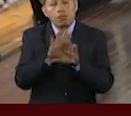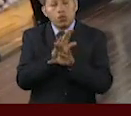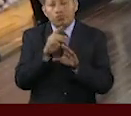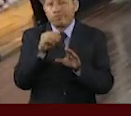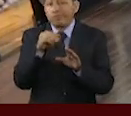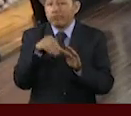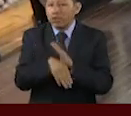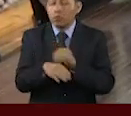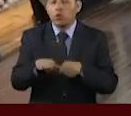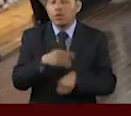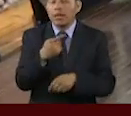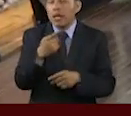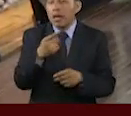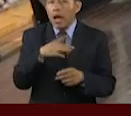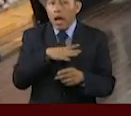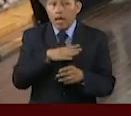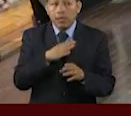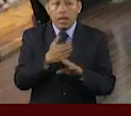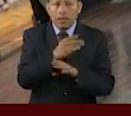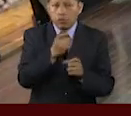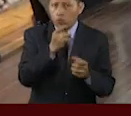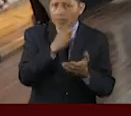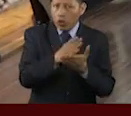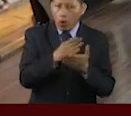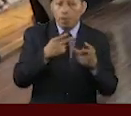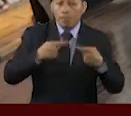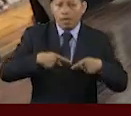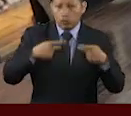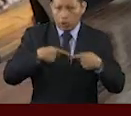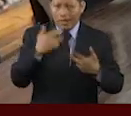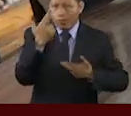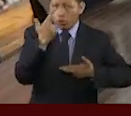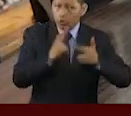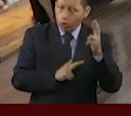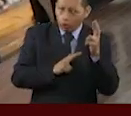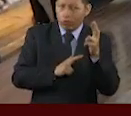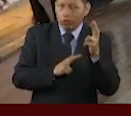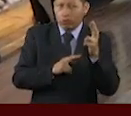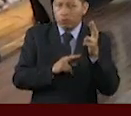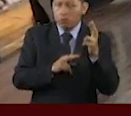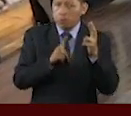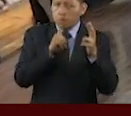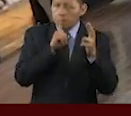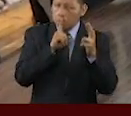solamente son aquellos personajes que vienen de la Revolución que son los que toman la batuta